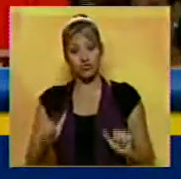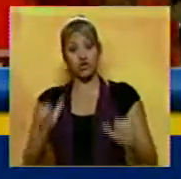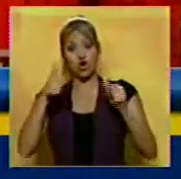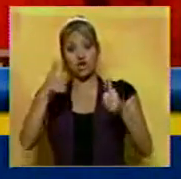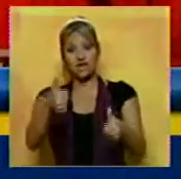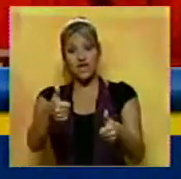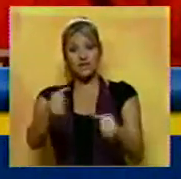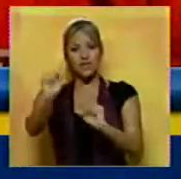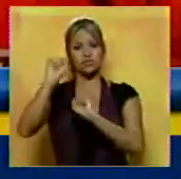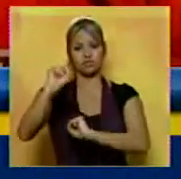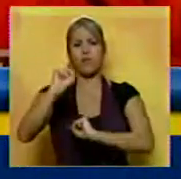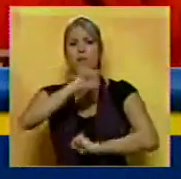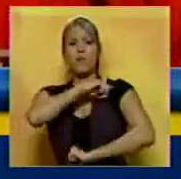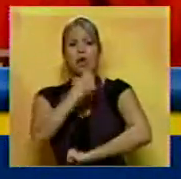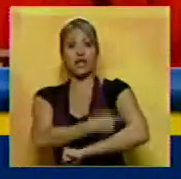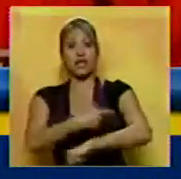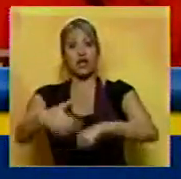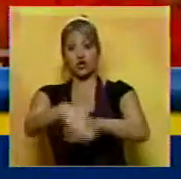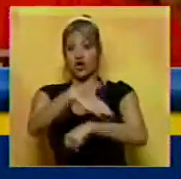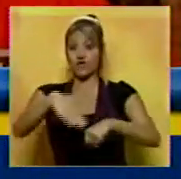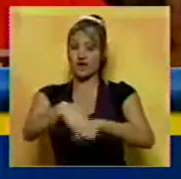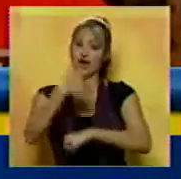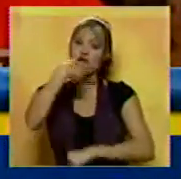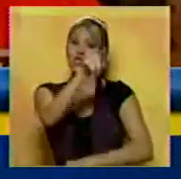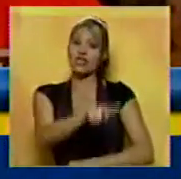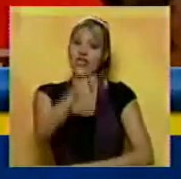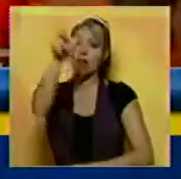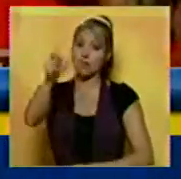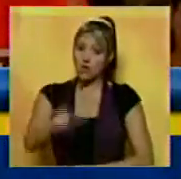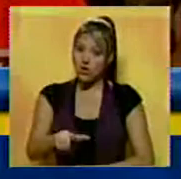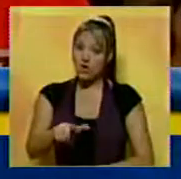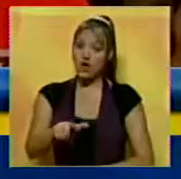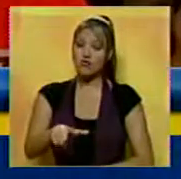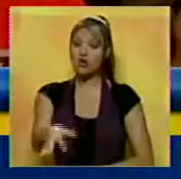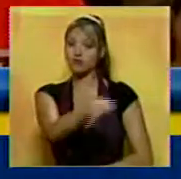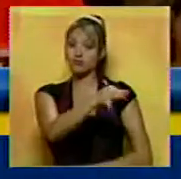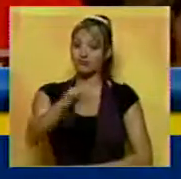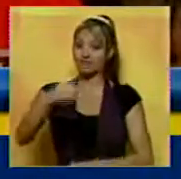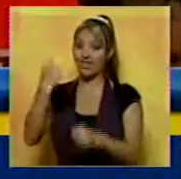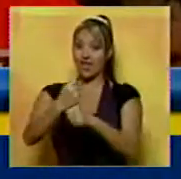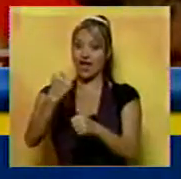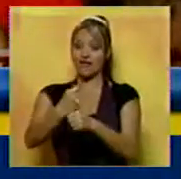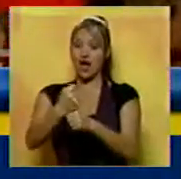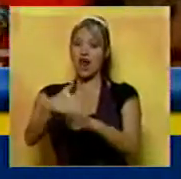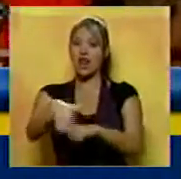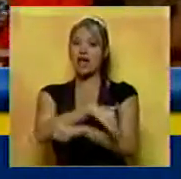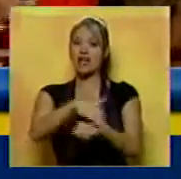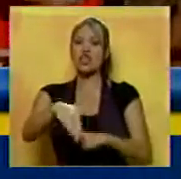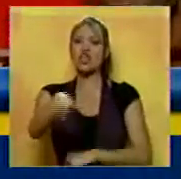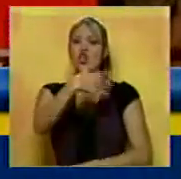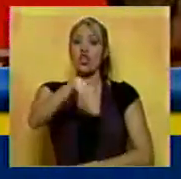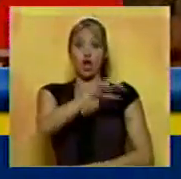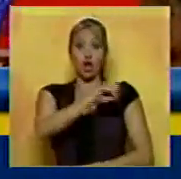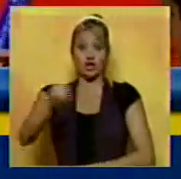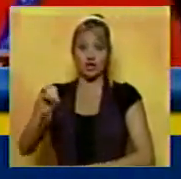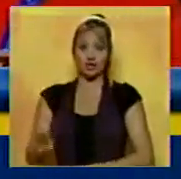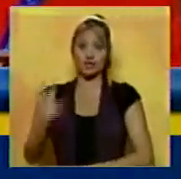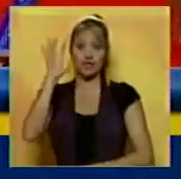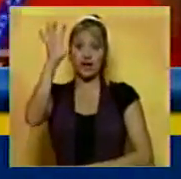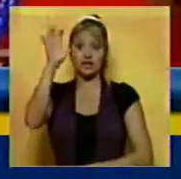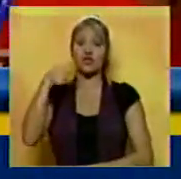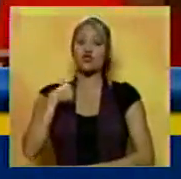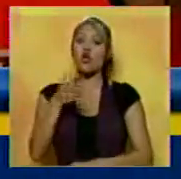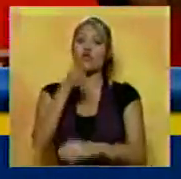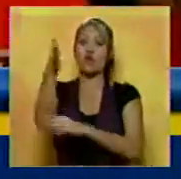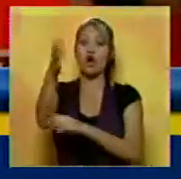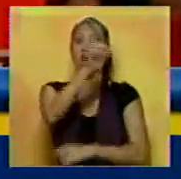arrancamos la ofensiva de gobierno popular y eficiente de la calle en el oriente del país. Vamos